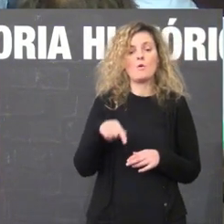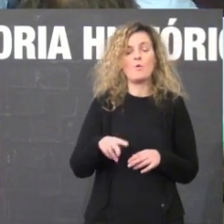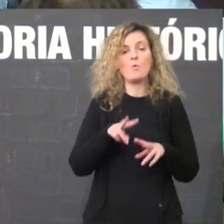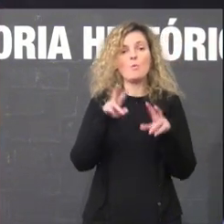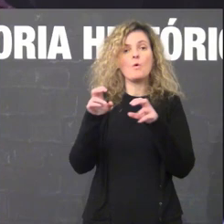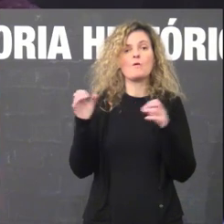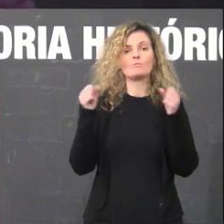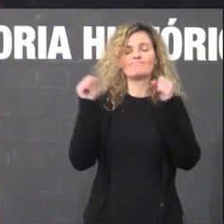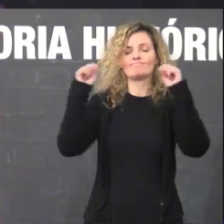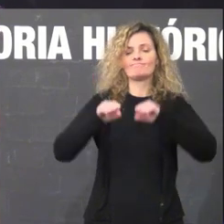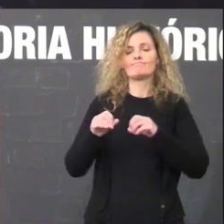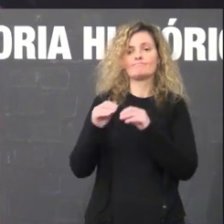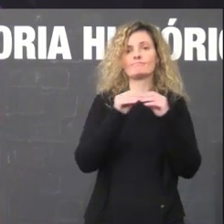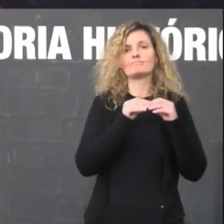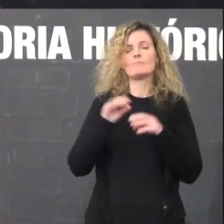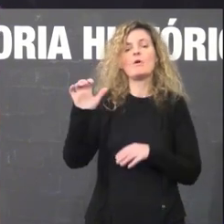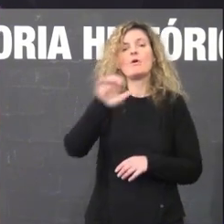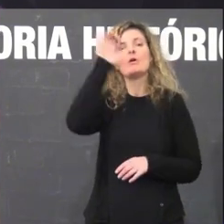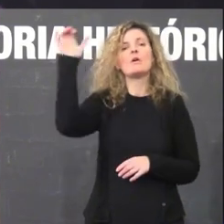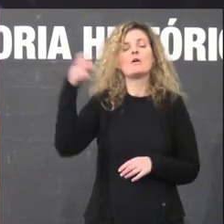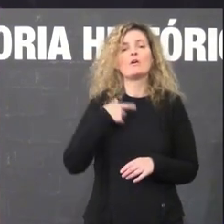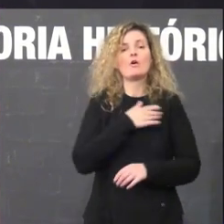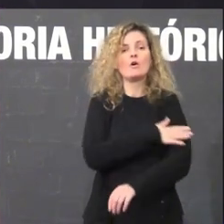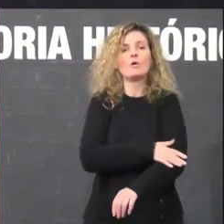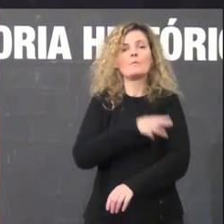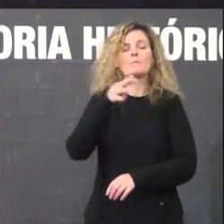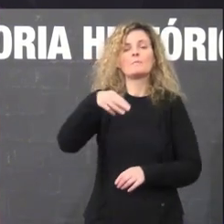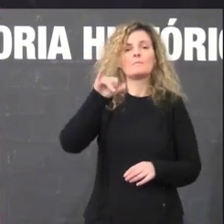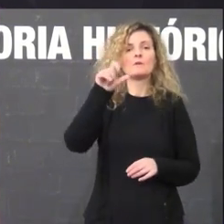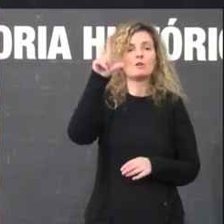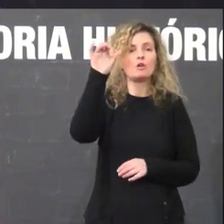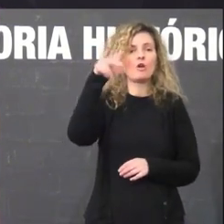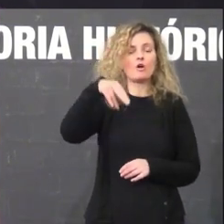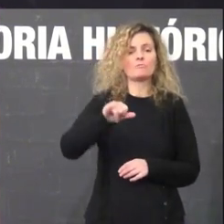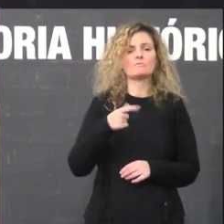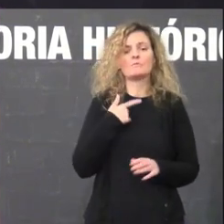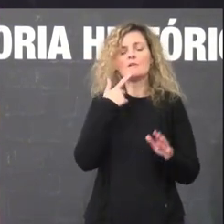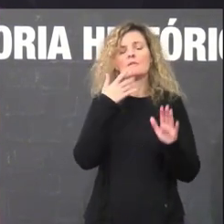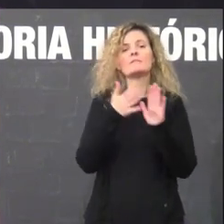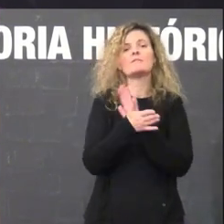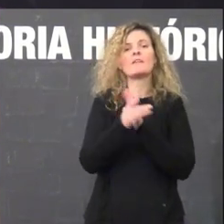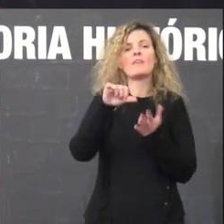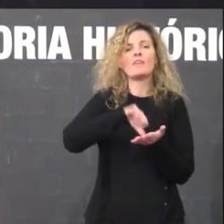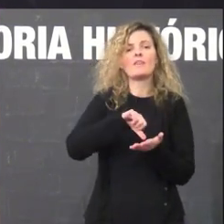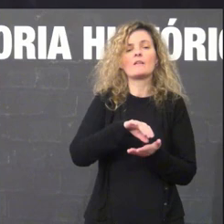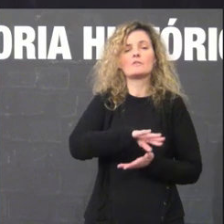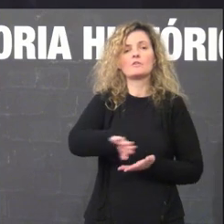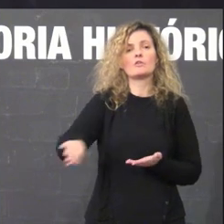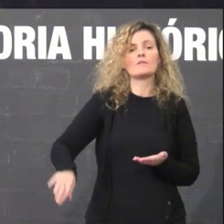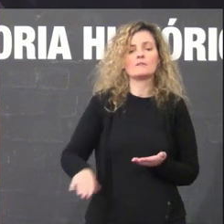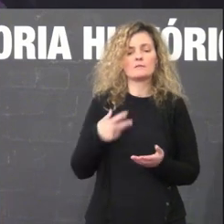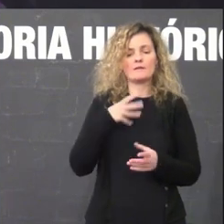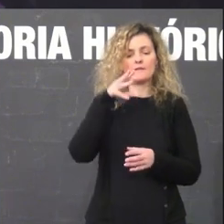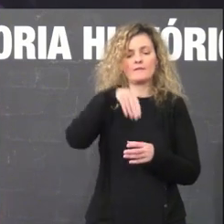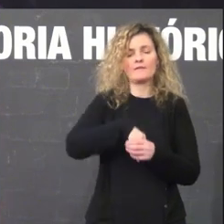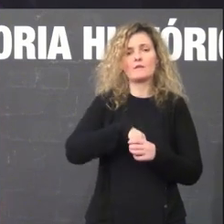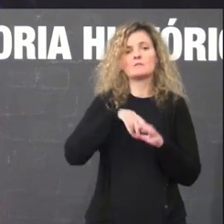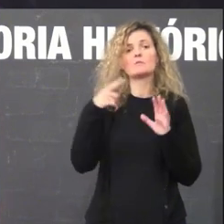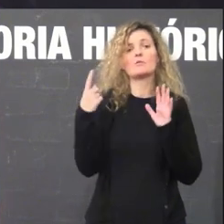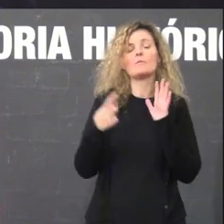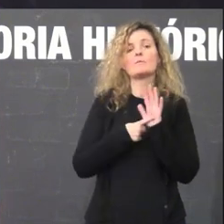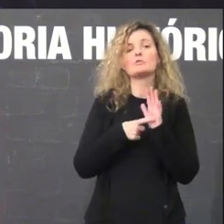consenso europeo el gobierno de meloni por ejemplo es definido como de Centro derecha y queda dentro completamente